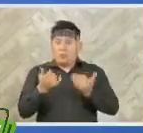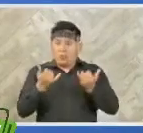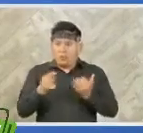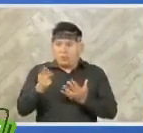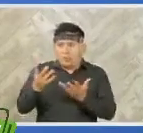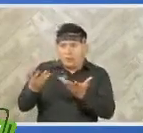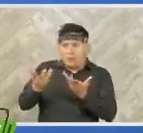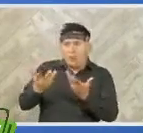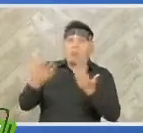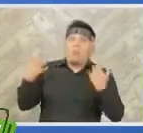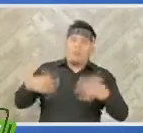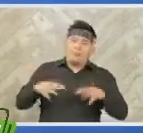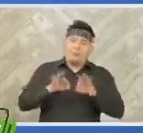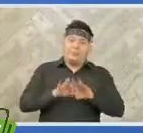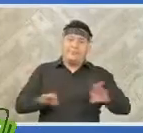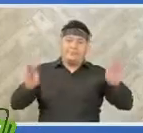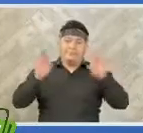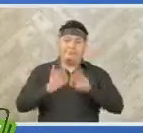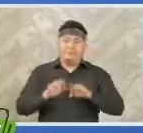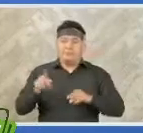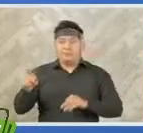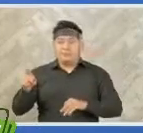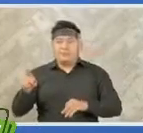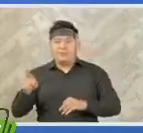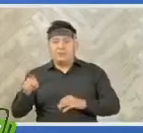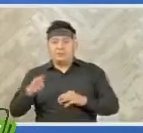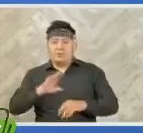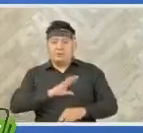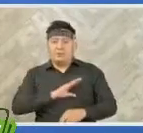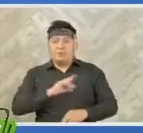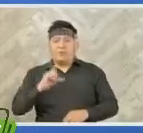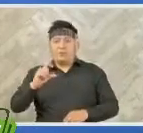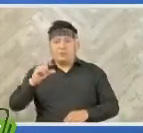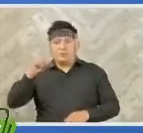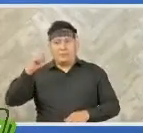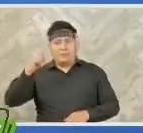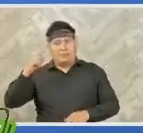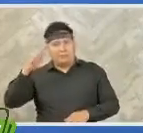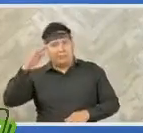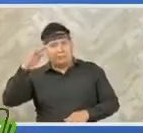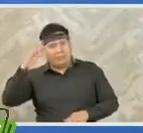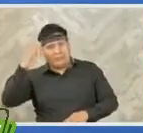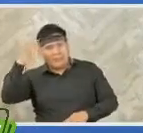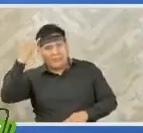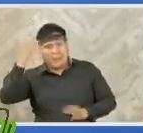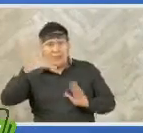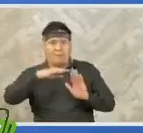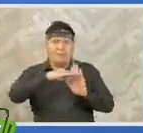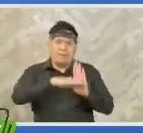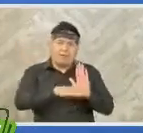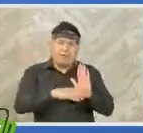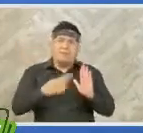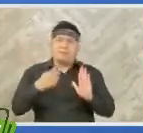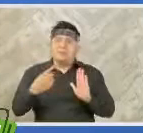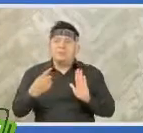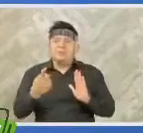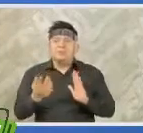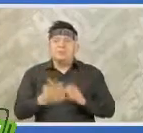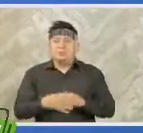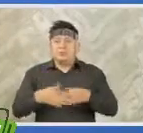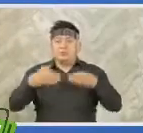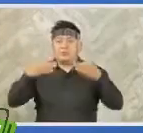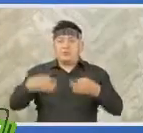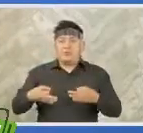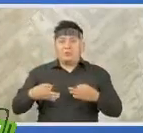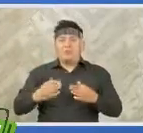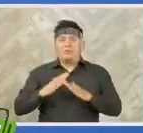bastante importante dentro de la filosofía de gobierno que traza el alcalde Jairo Yáñez, que tiene que ver justamente con que la seguridad no es